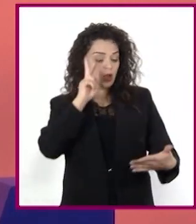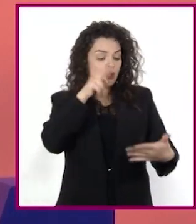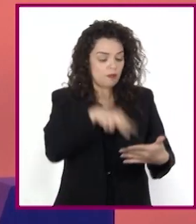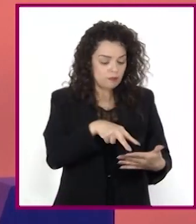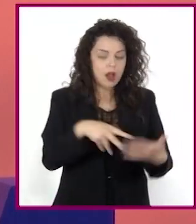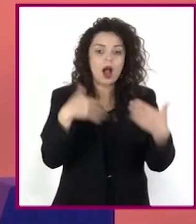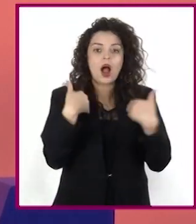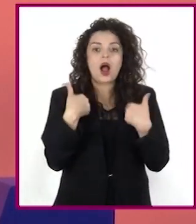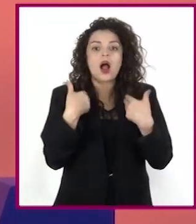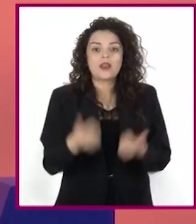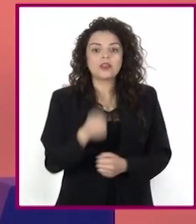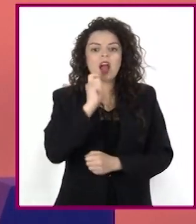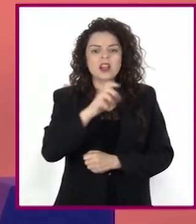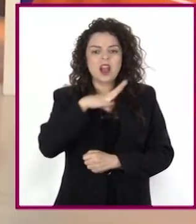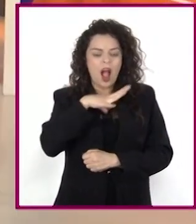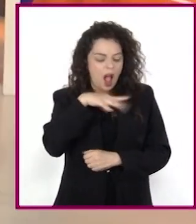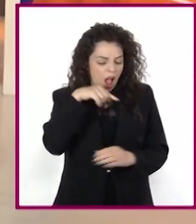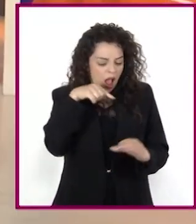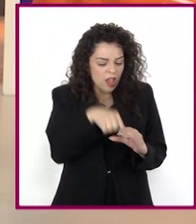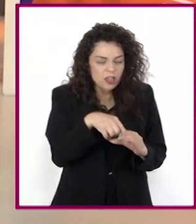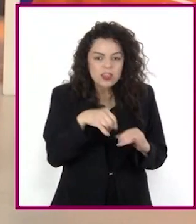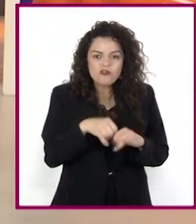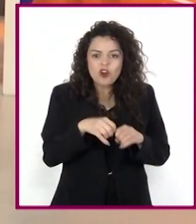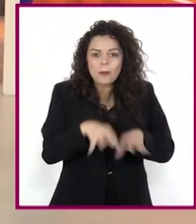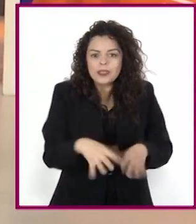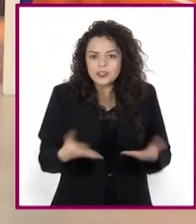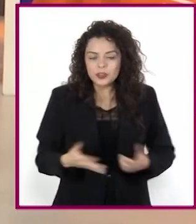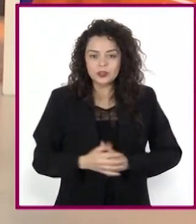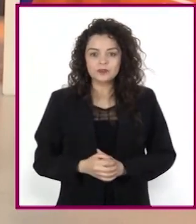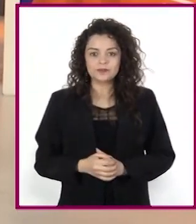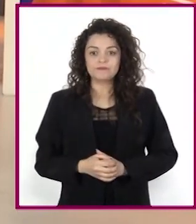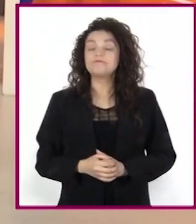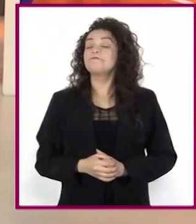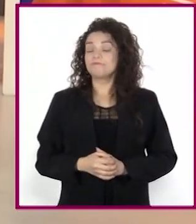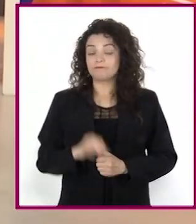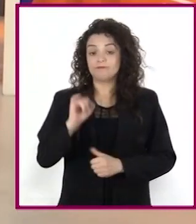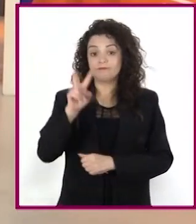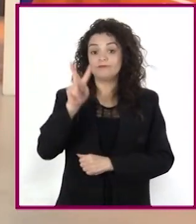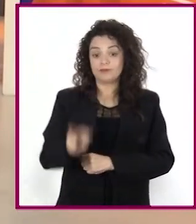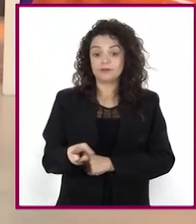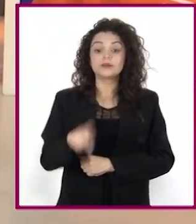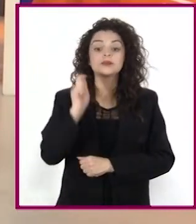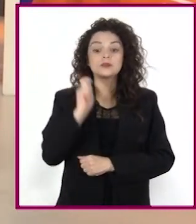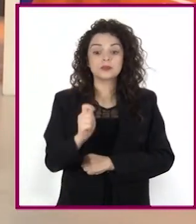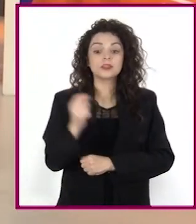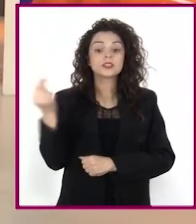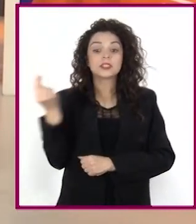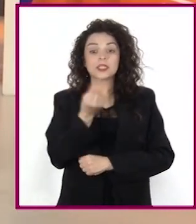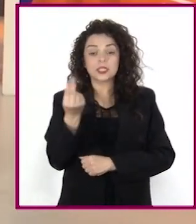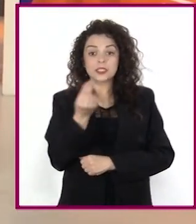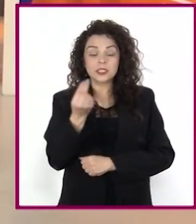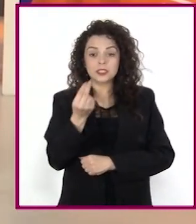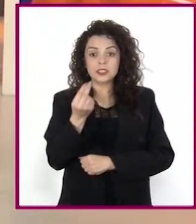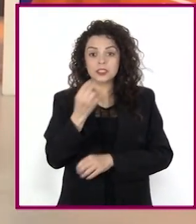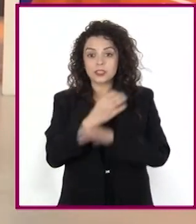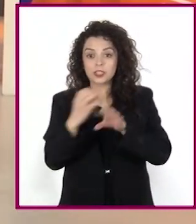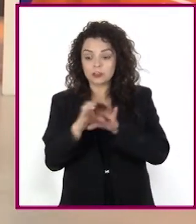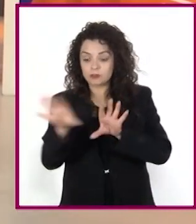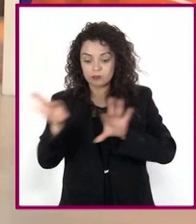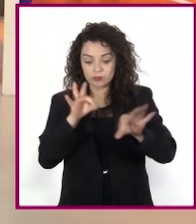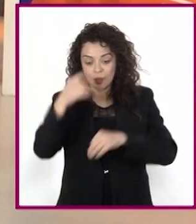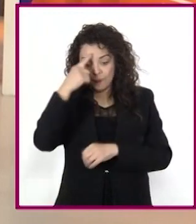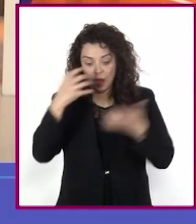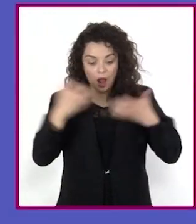comprender su contenido. Así es, retomaremos aspectos que se deben considerar al redactar un texto y emplearemos